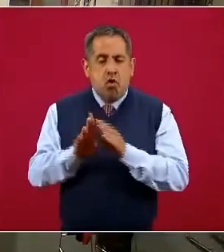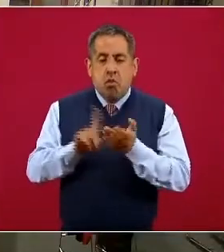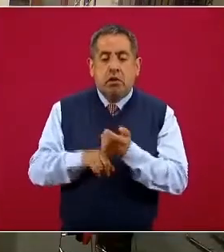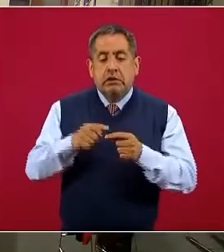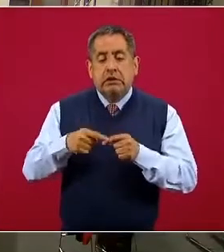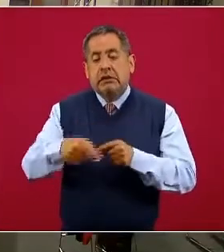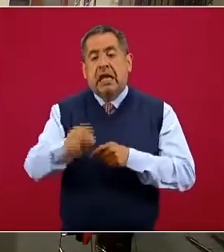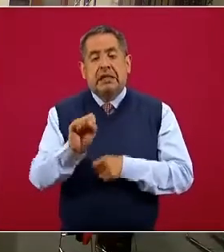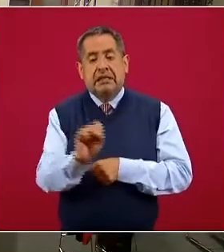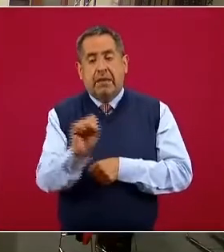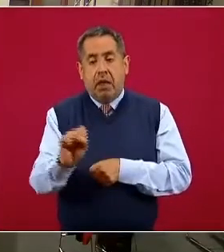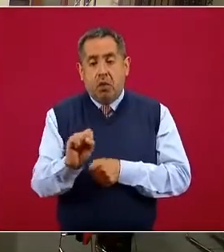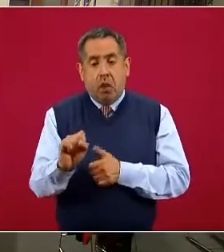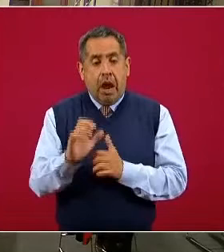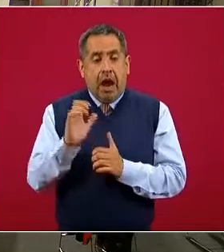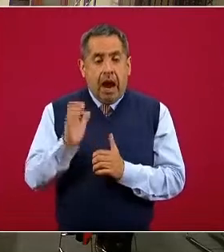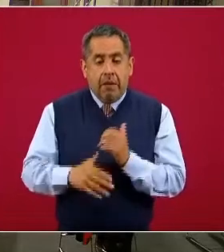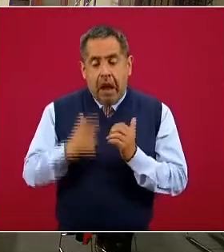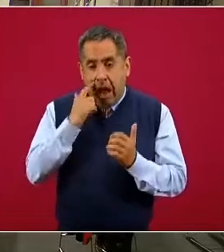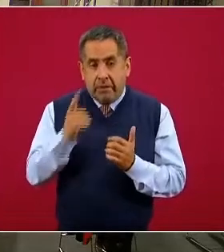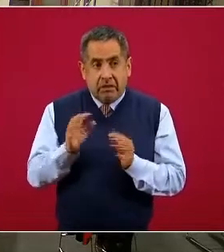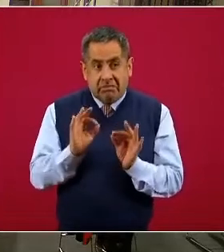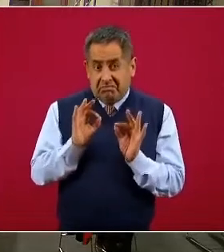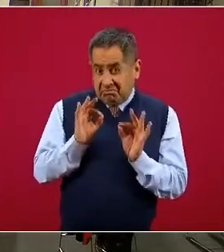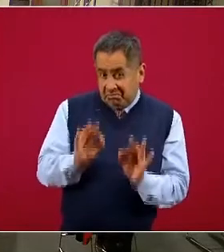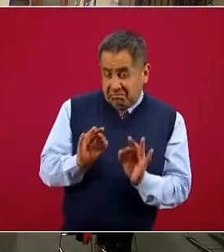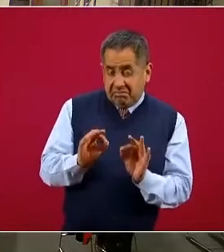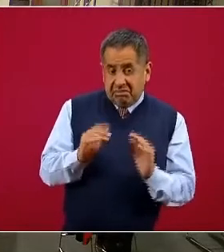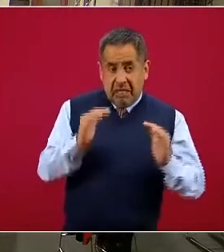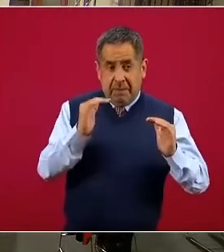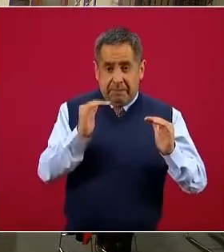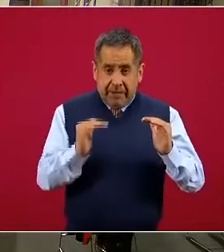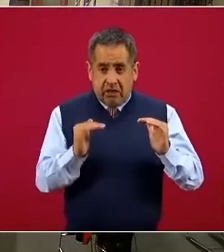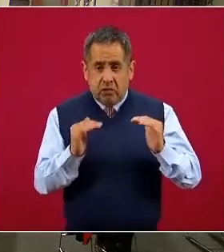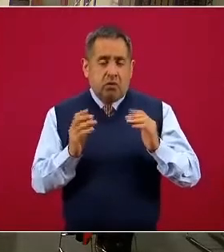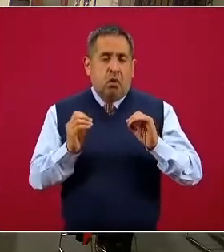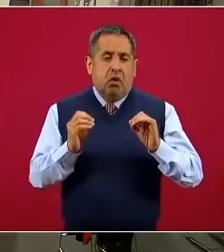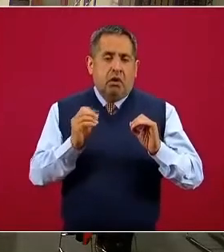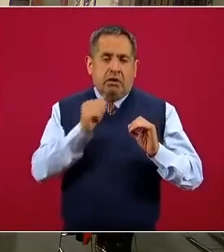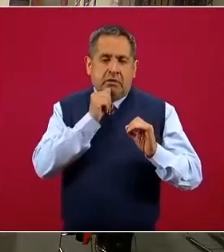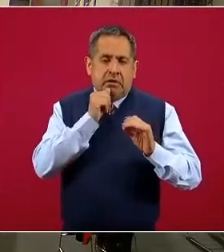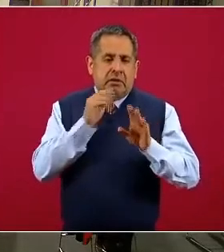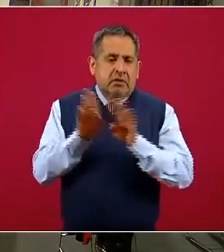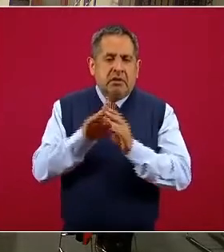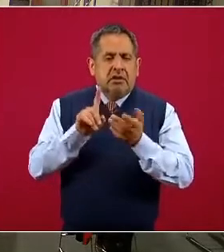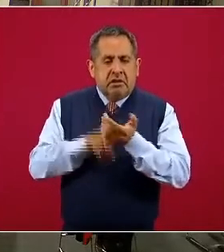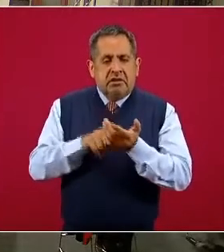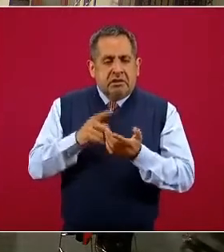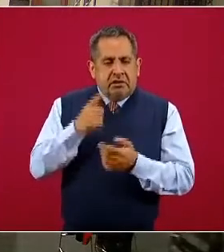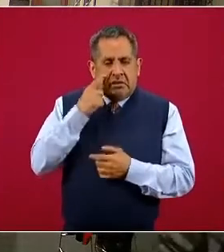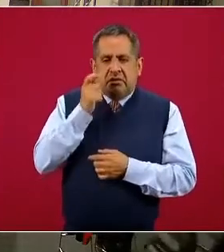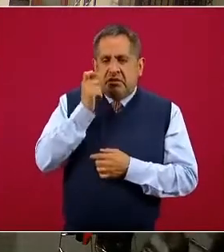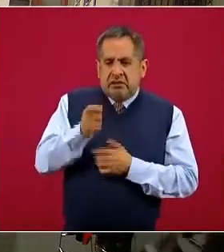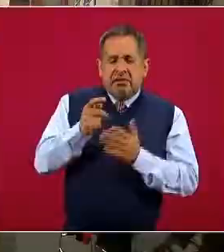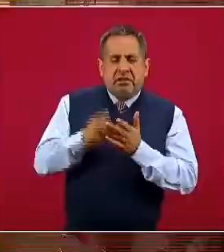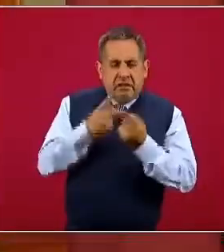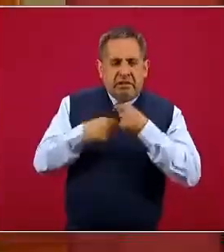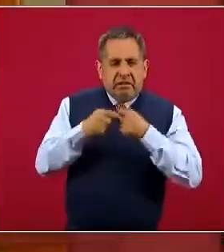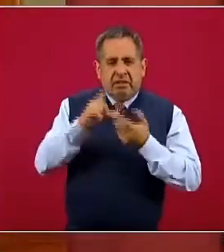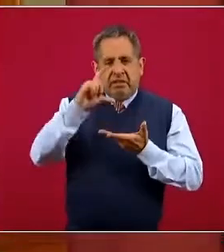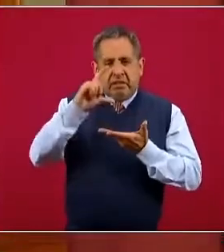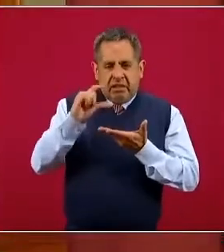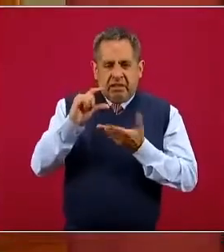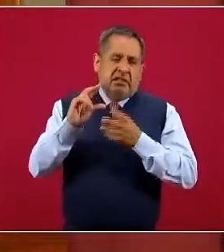al sábado, que es cuando sabemos cierra la posibilidad de movimientos en la semana, para ver si eso volvería a tener o no